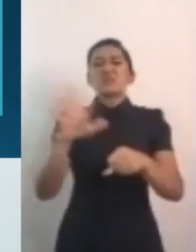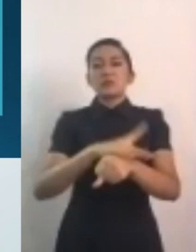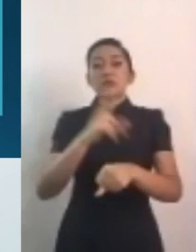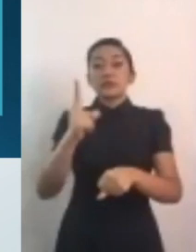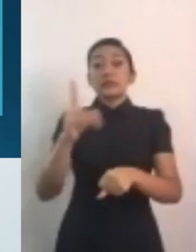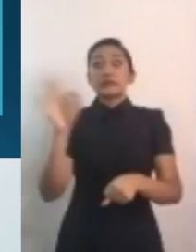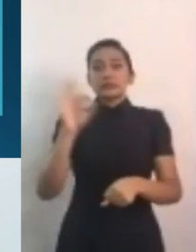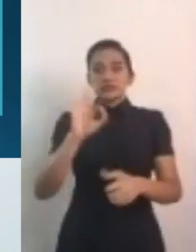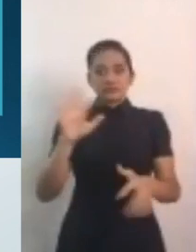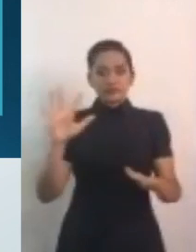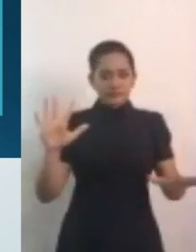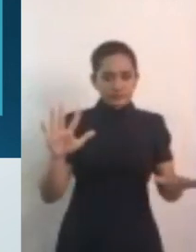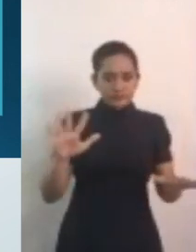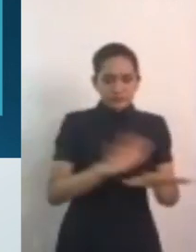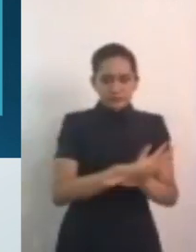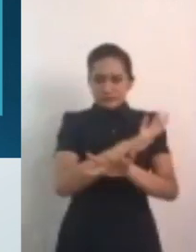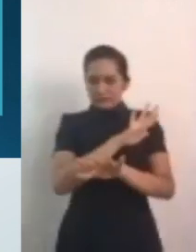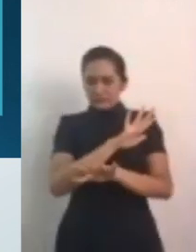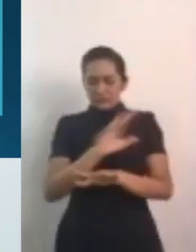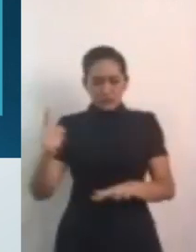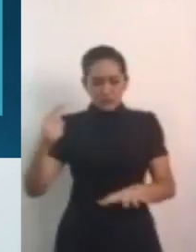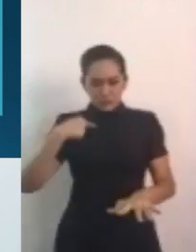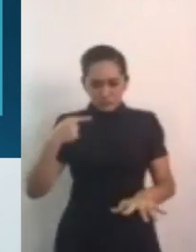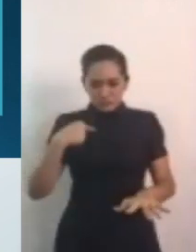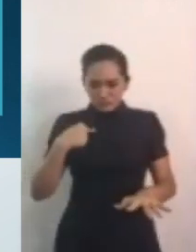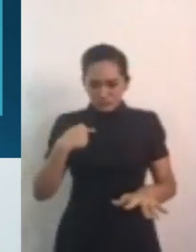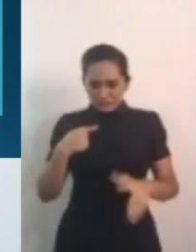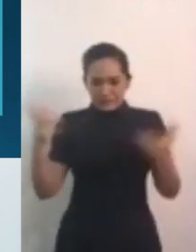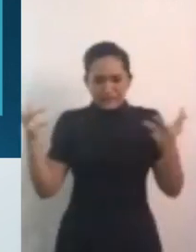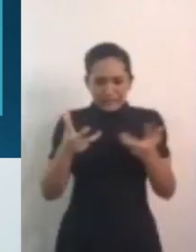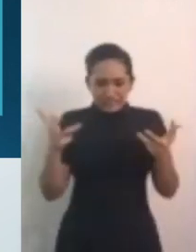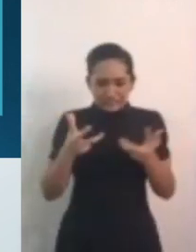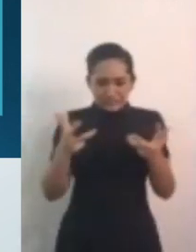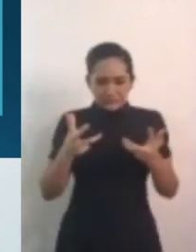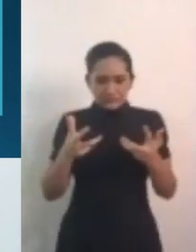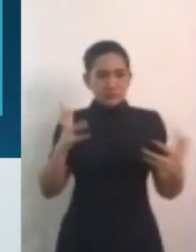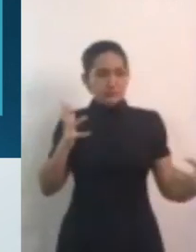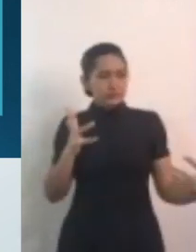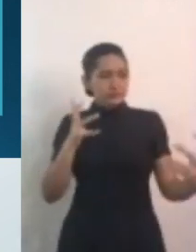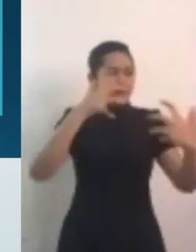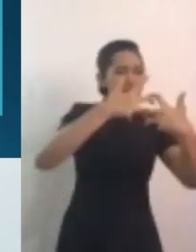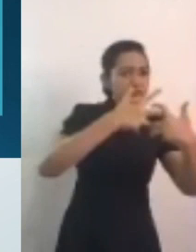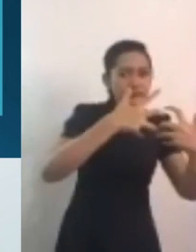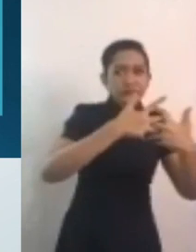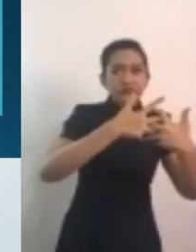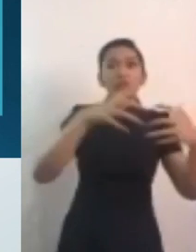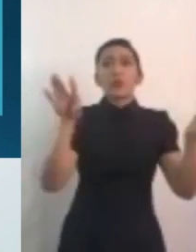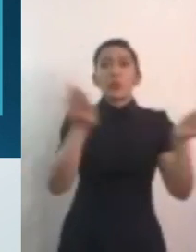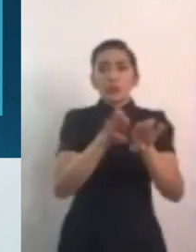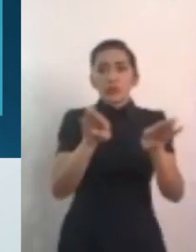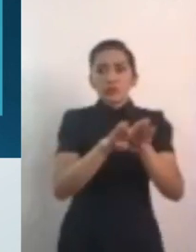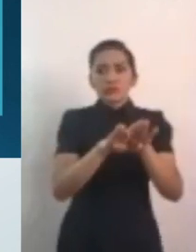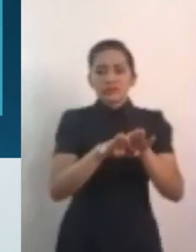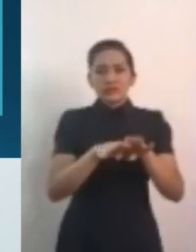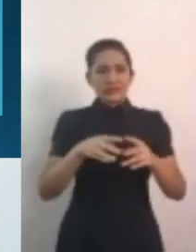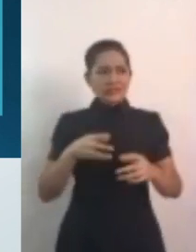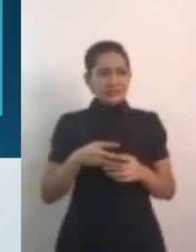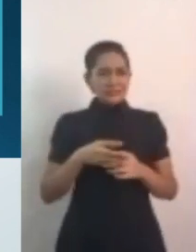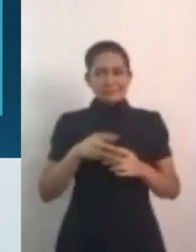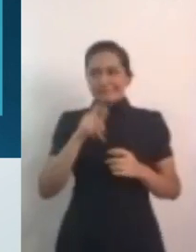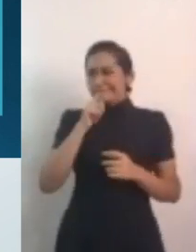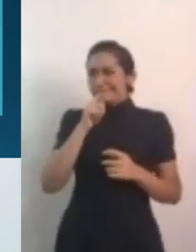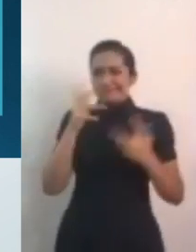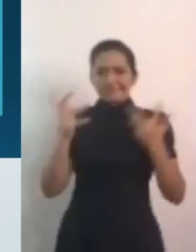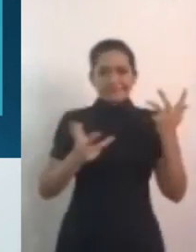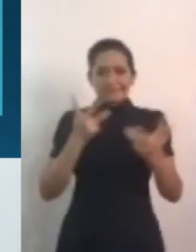es tan grande que no nos permite posponer adaptarnos. Es decir, que requiere una adaptación inmediata. Ahí